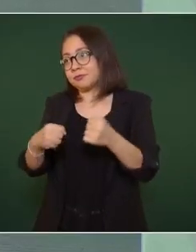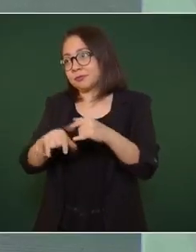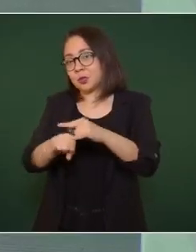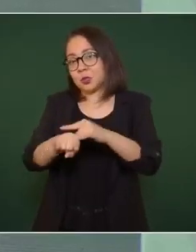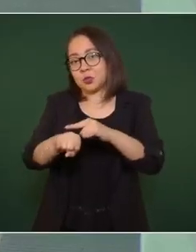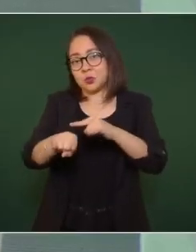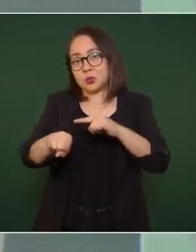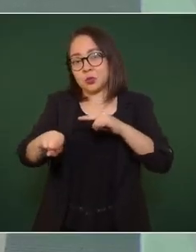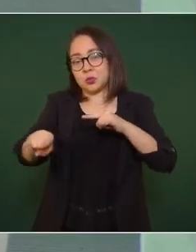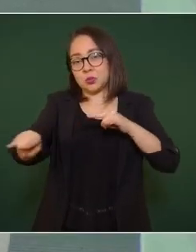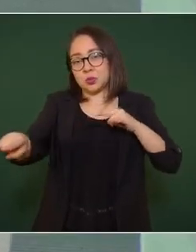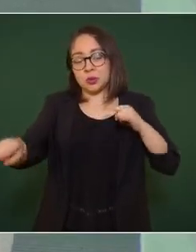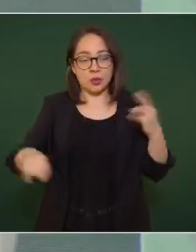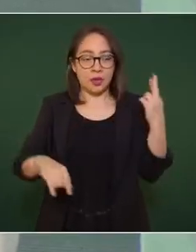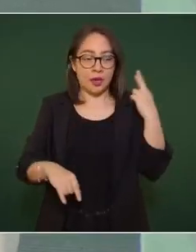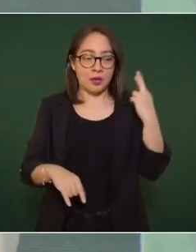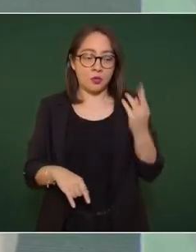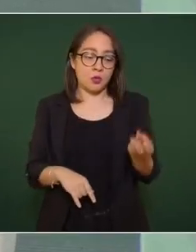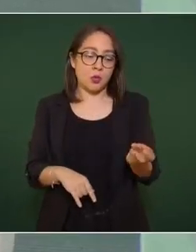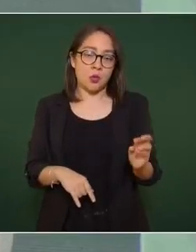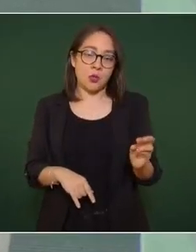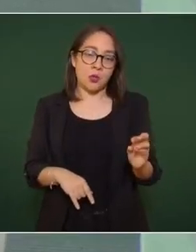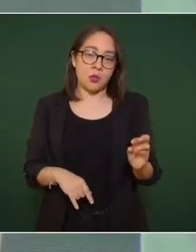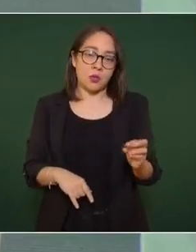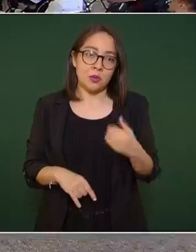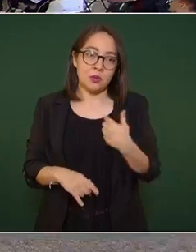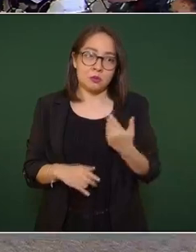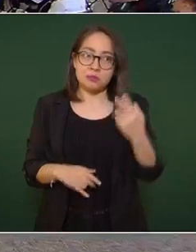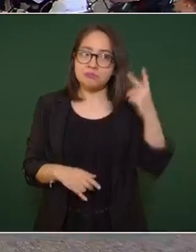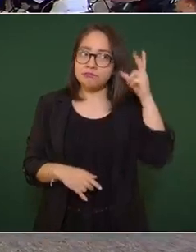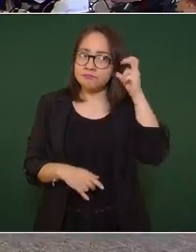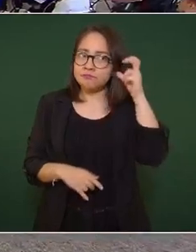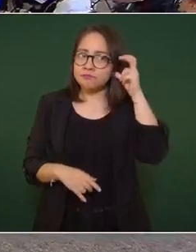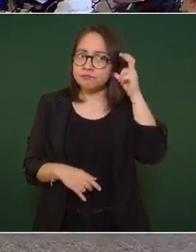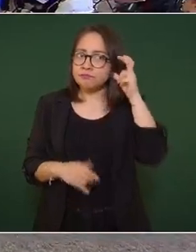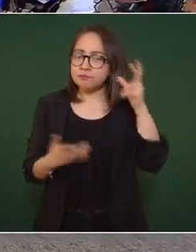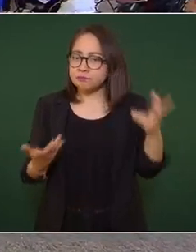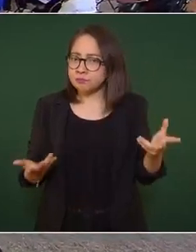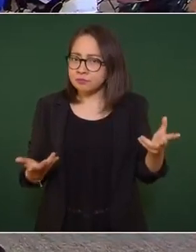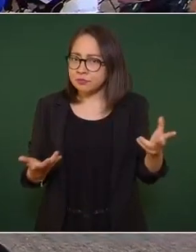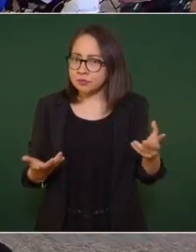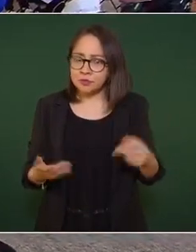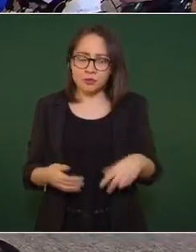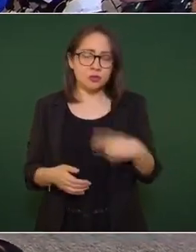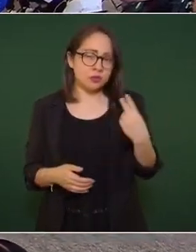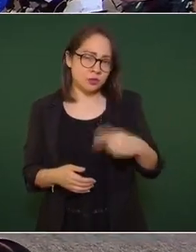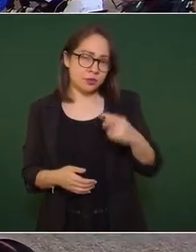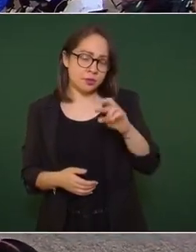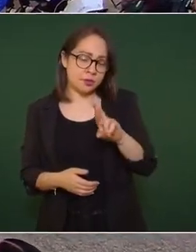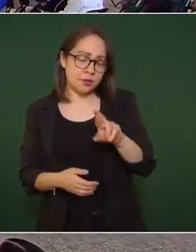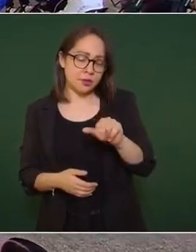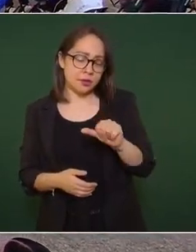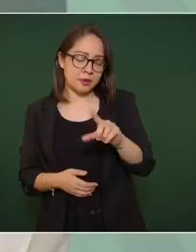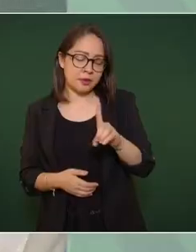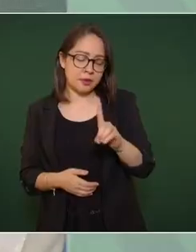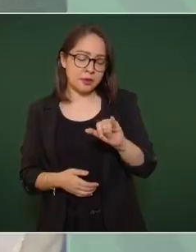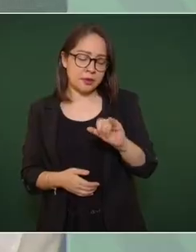llevan puesto el radio. Y Radio Fórmula,